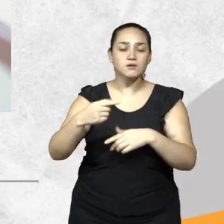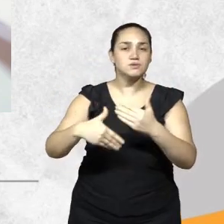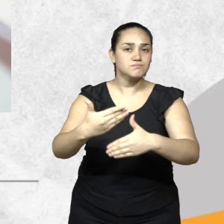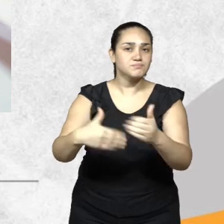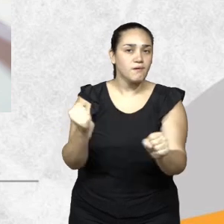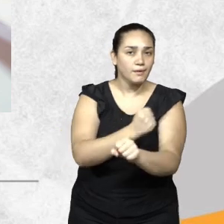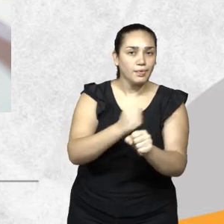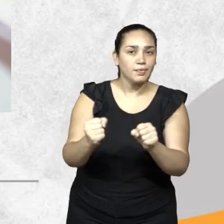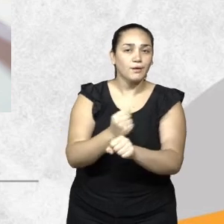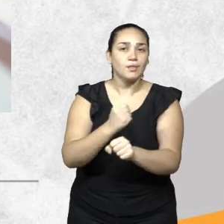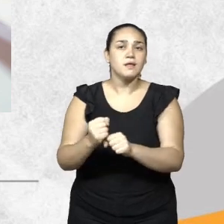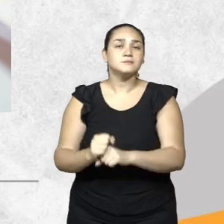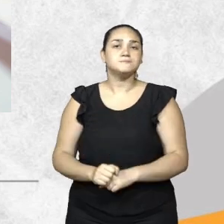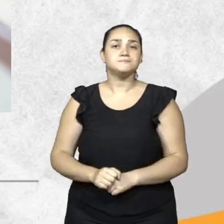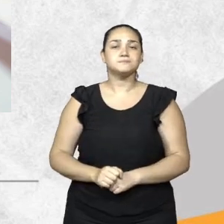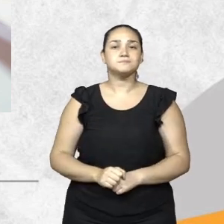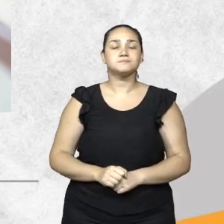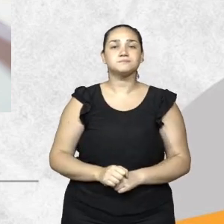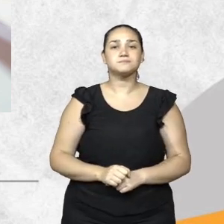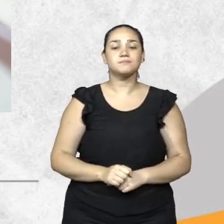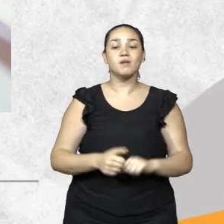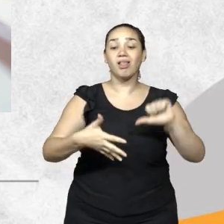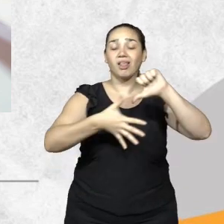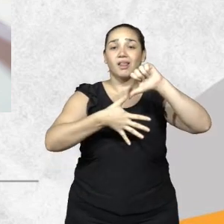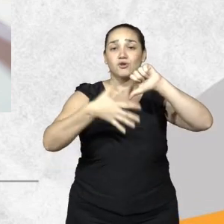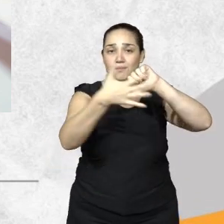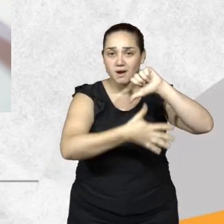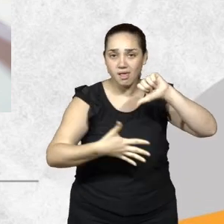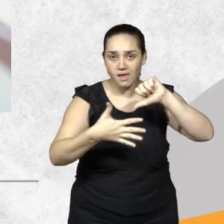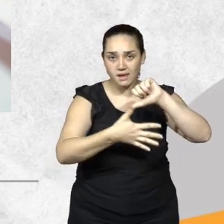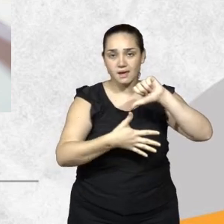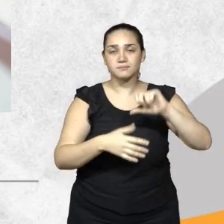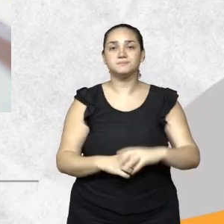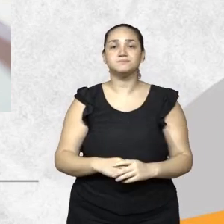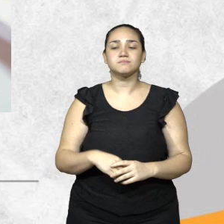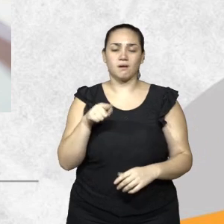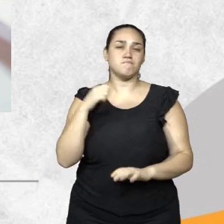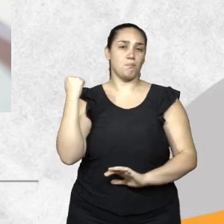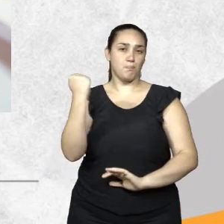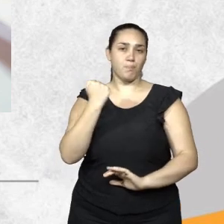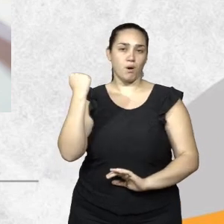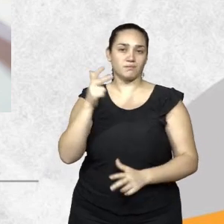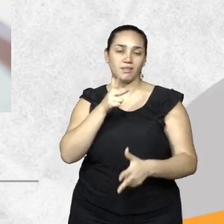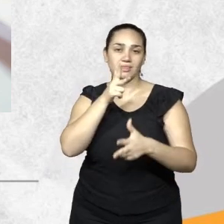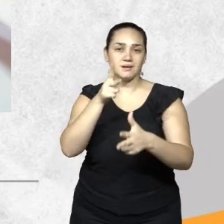por sentencias latinoamericanas. Sentencias de punta, ¿verdad? Eso es muy importante decirlo, son precedentes muy